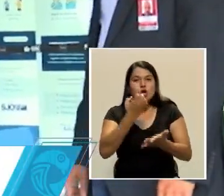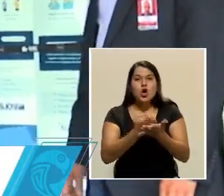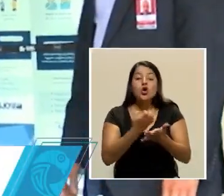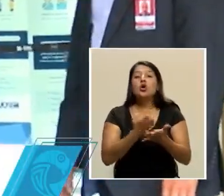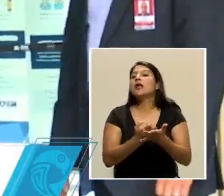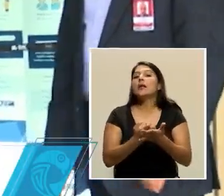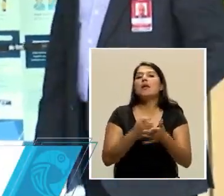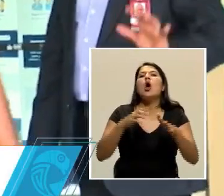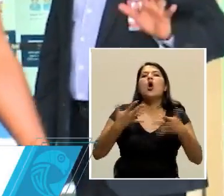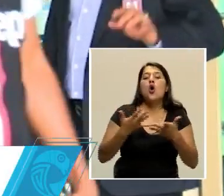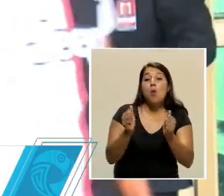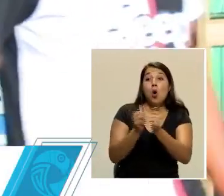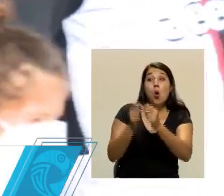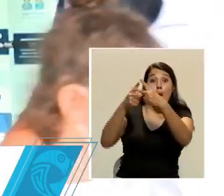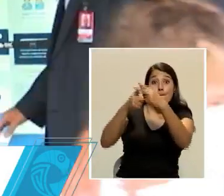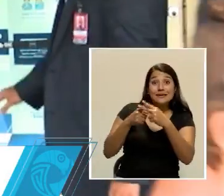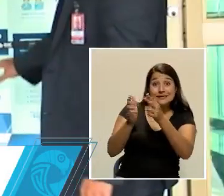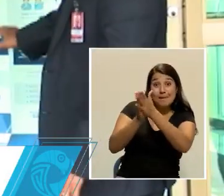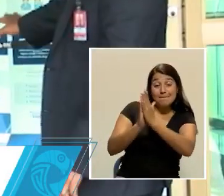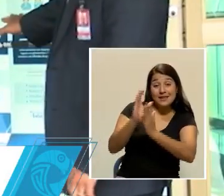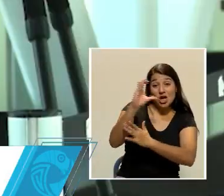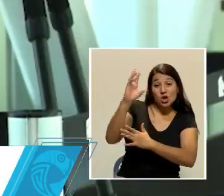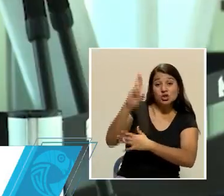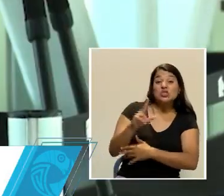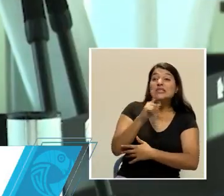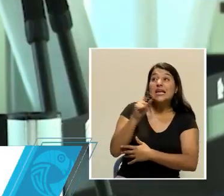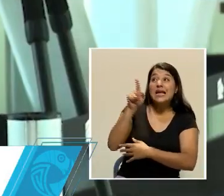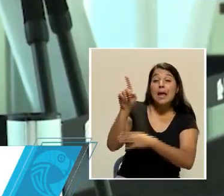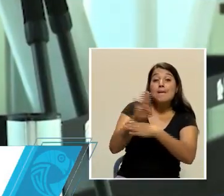recibir un subsidio durante 6 meses para ayudar a pagar el